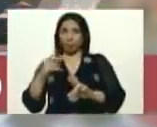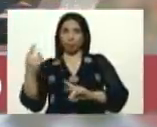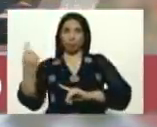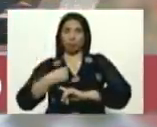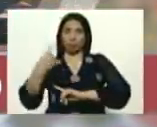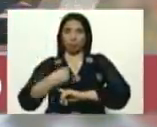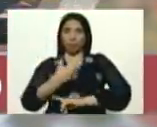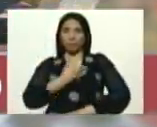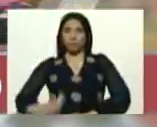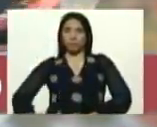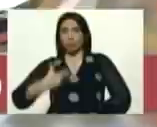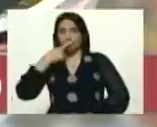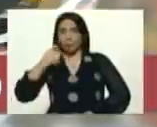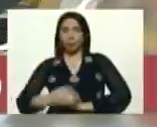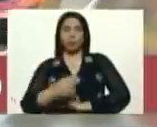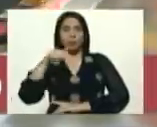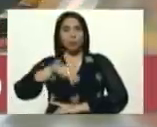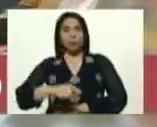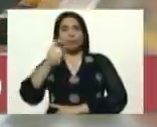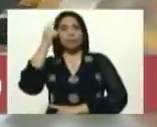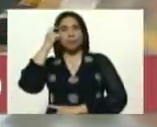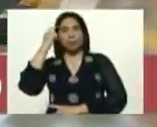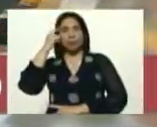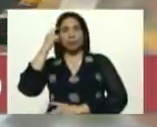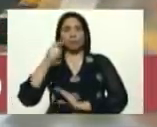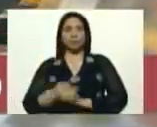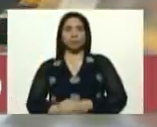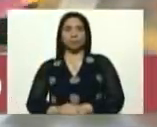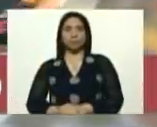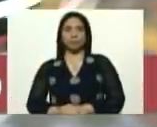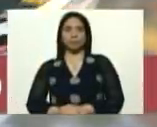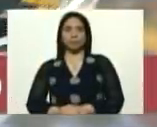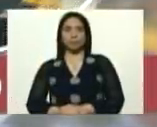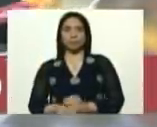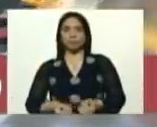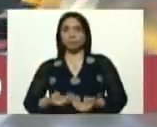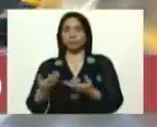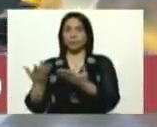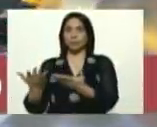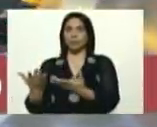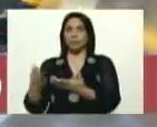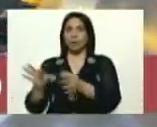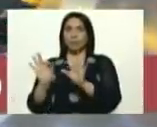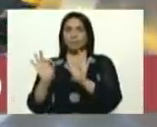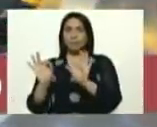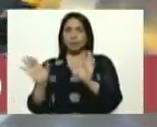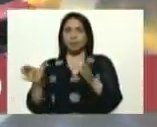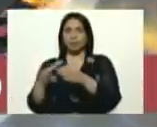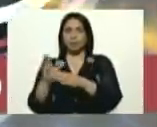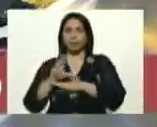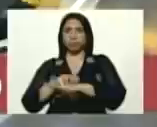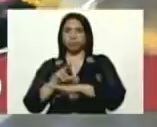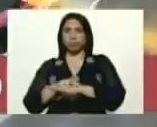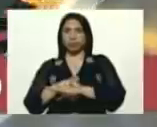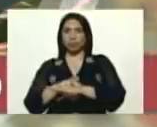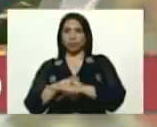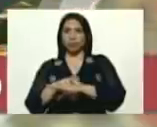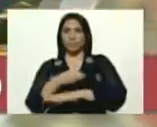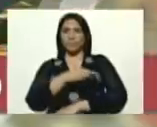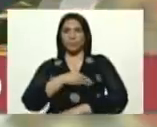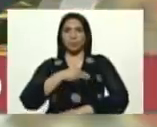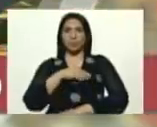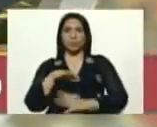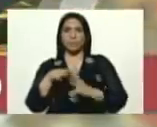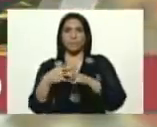Nicolás Maduro, el día de hoy se envió un contingente especial de médicos de la misión Barrio